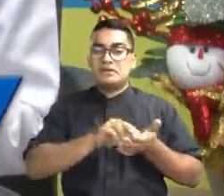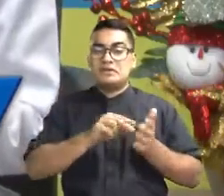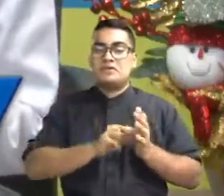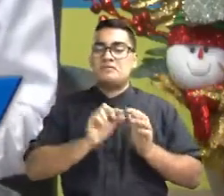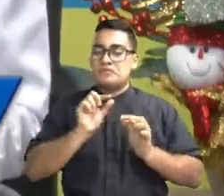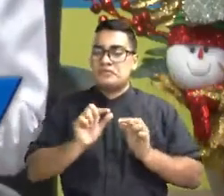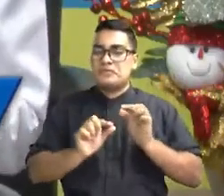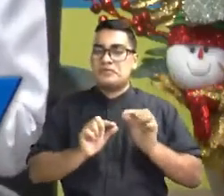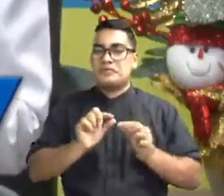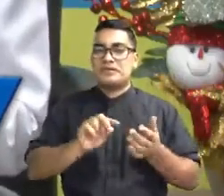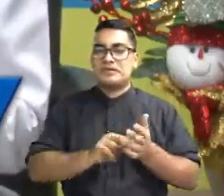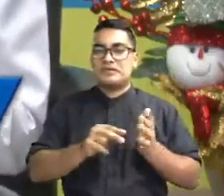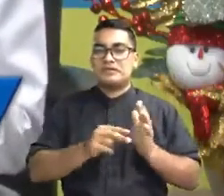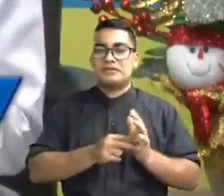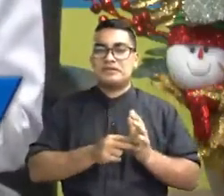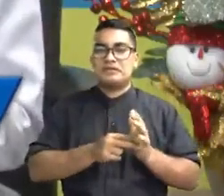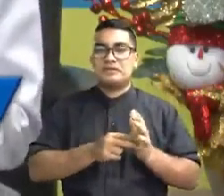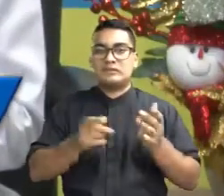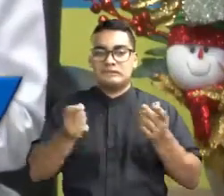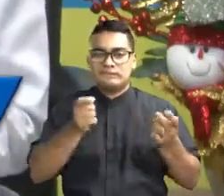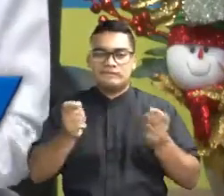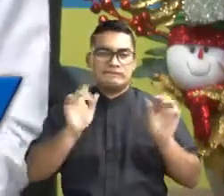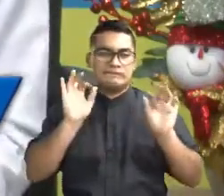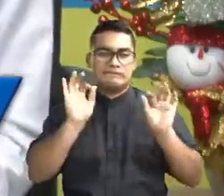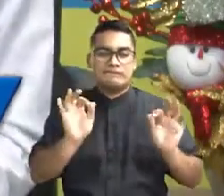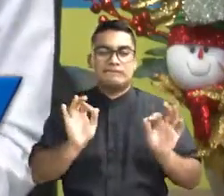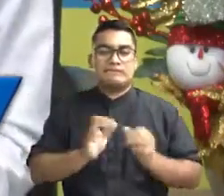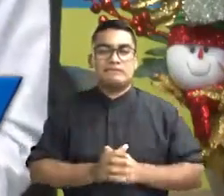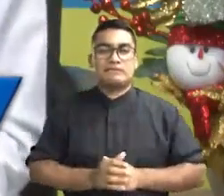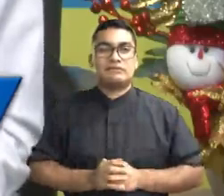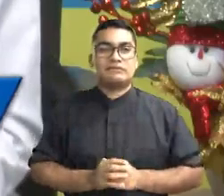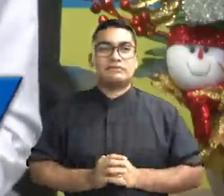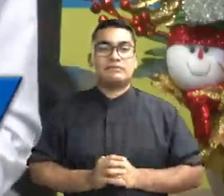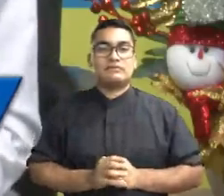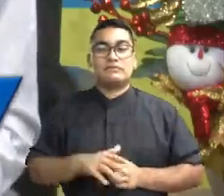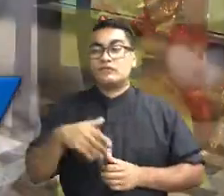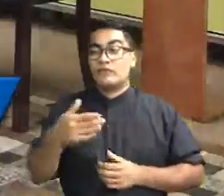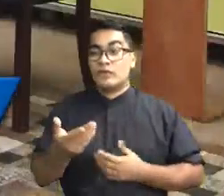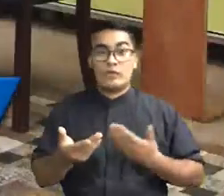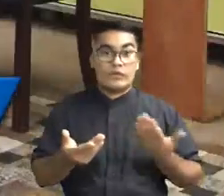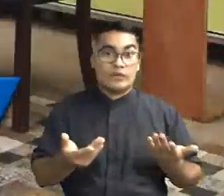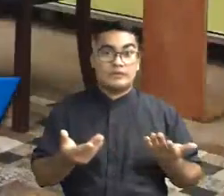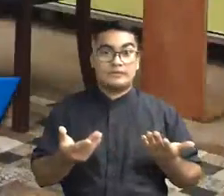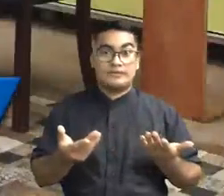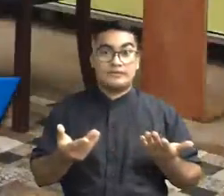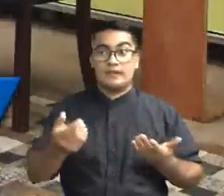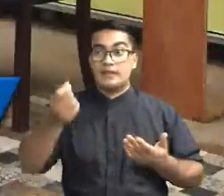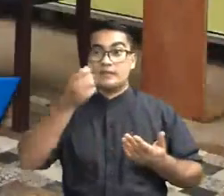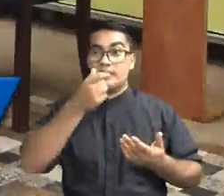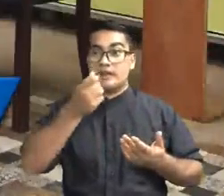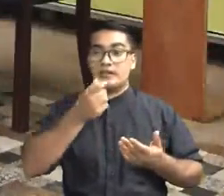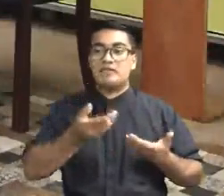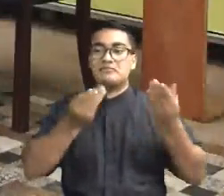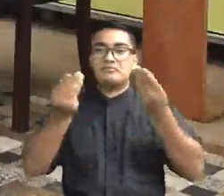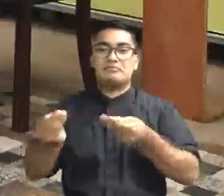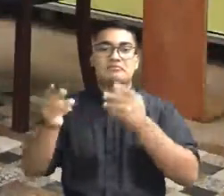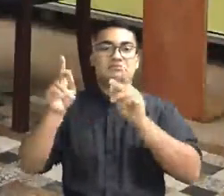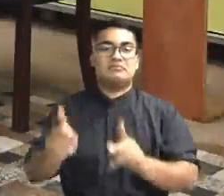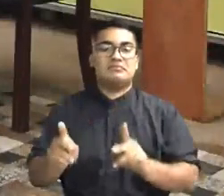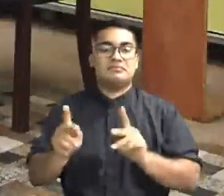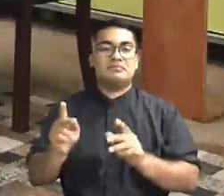mejor pronóstico si la vamos manejando adecuadamente. Uh-huh. ¿Cuáles son el tratamiento que se le da a estas